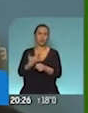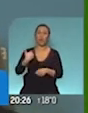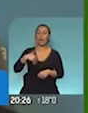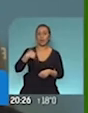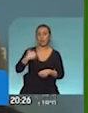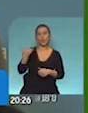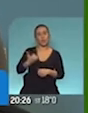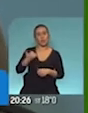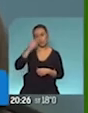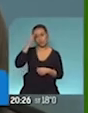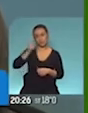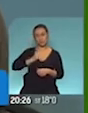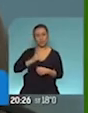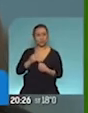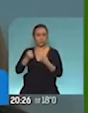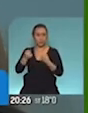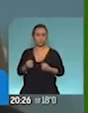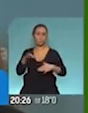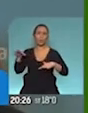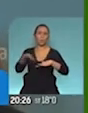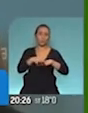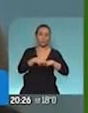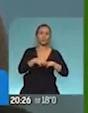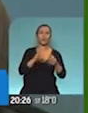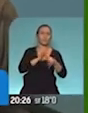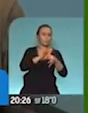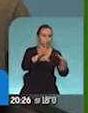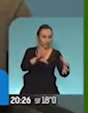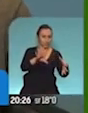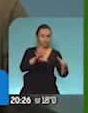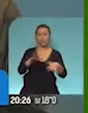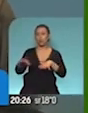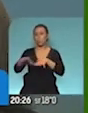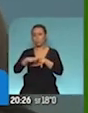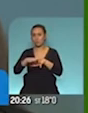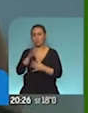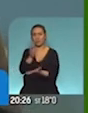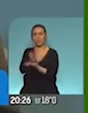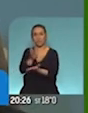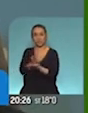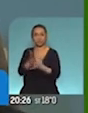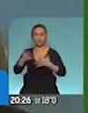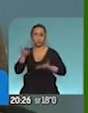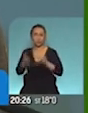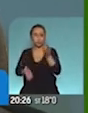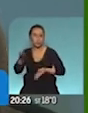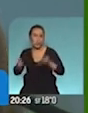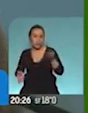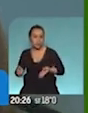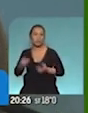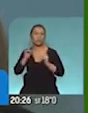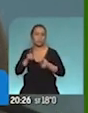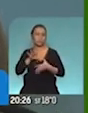es importante porque, digamos, se lo consulta y se lo invita a los medios masivos de comunicación y a